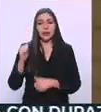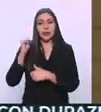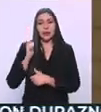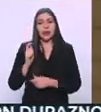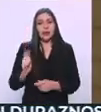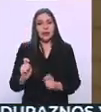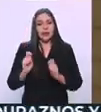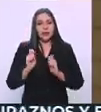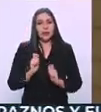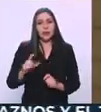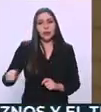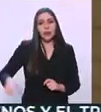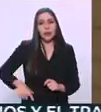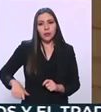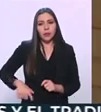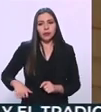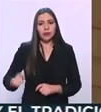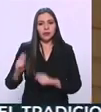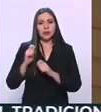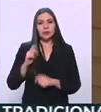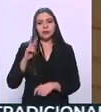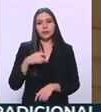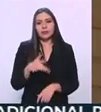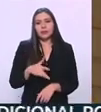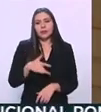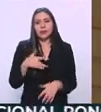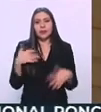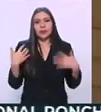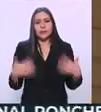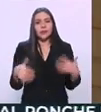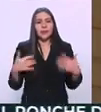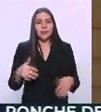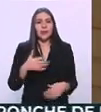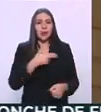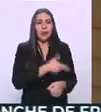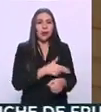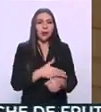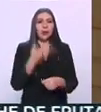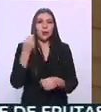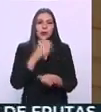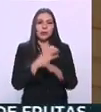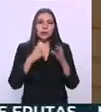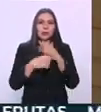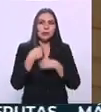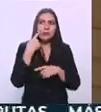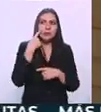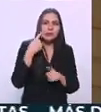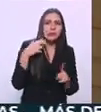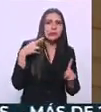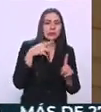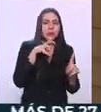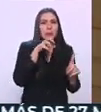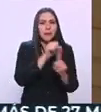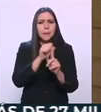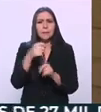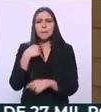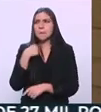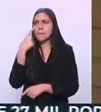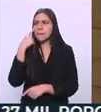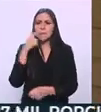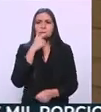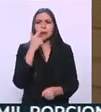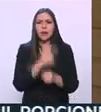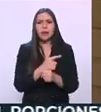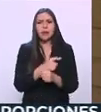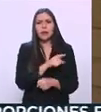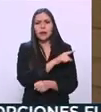encargo público que pues me honra tanto y también me ha retado tanto, y me di cuenta inmediatamente que esto de los